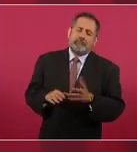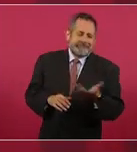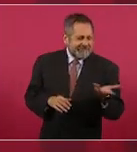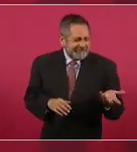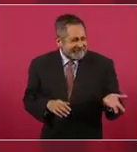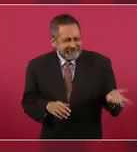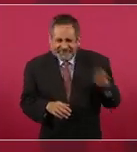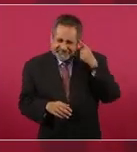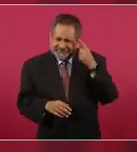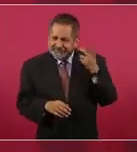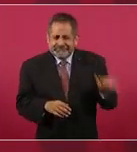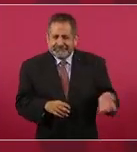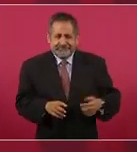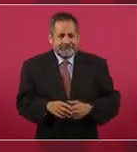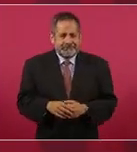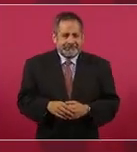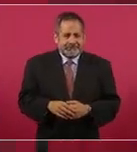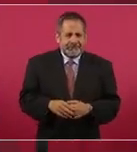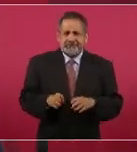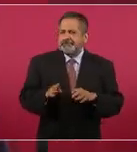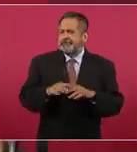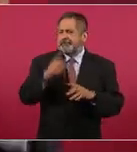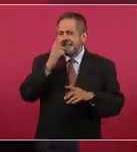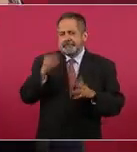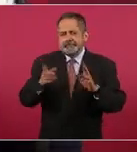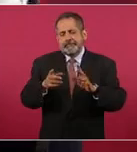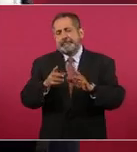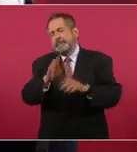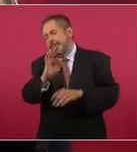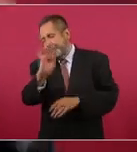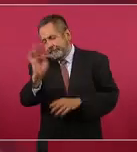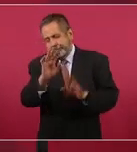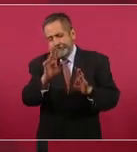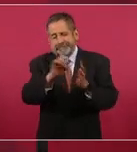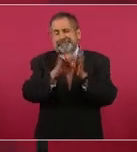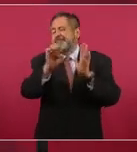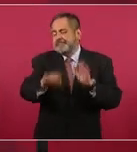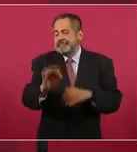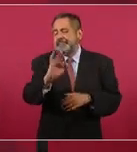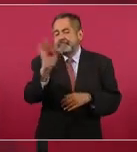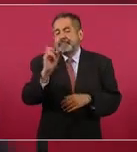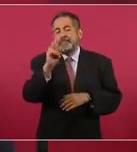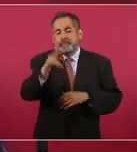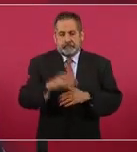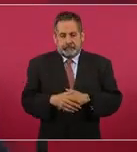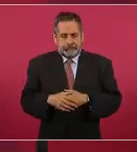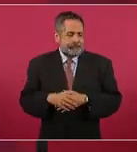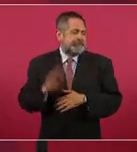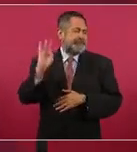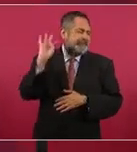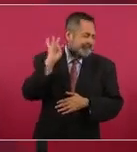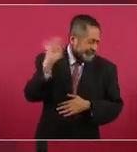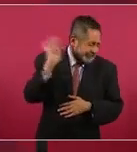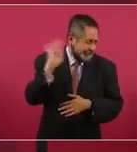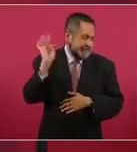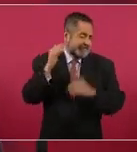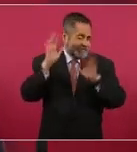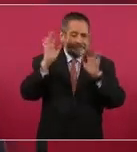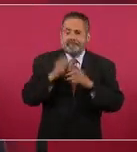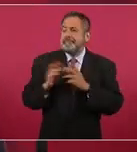porque, como dicen los abogados, aceptando sin conceder que hay una destrucción ambiental,